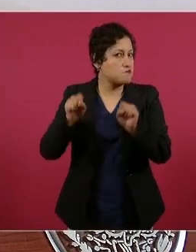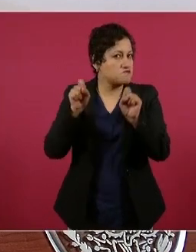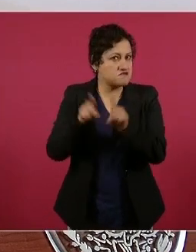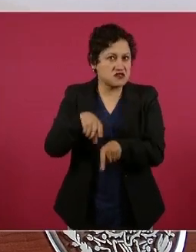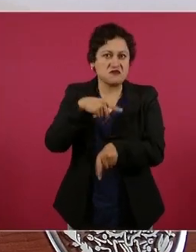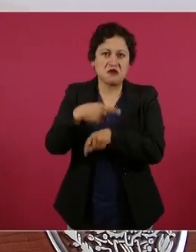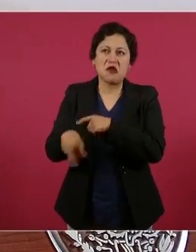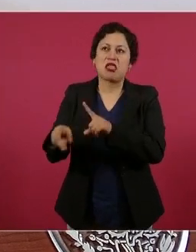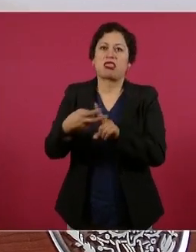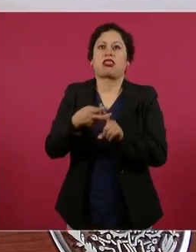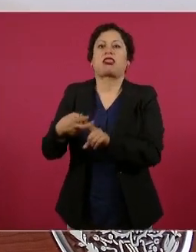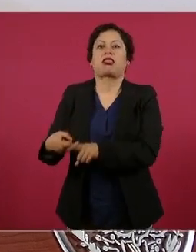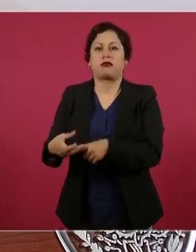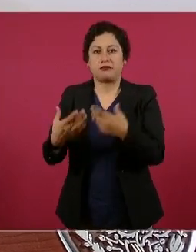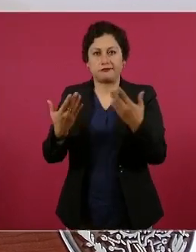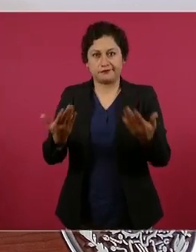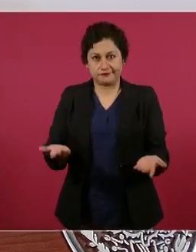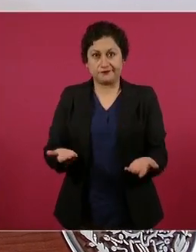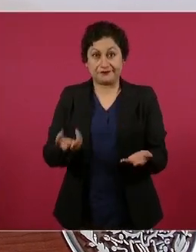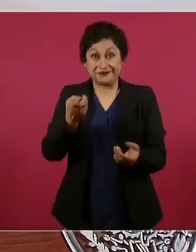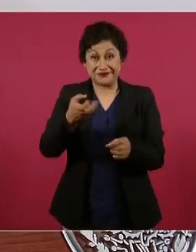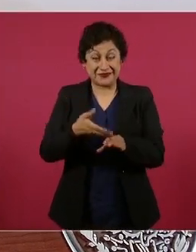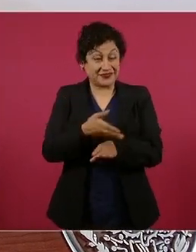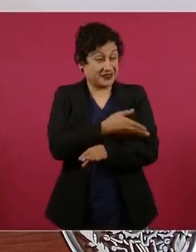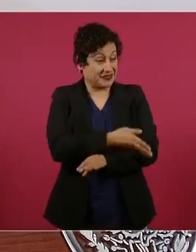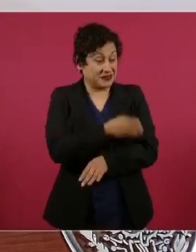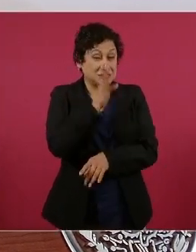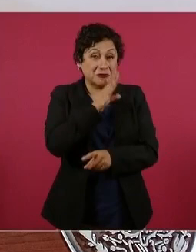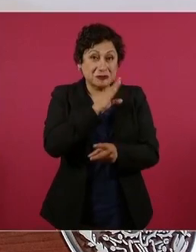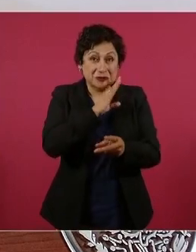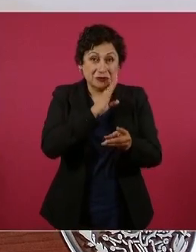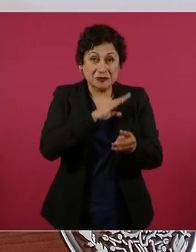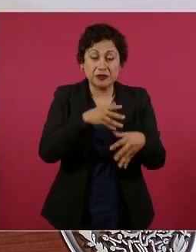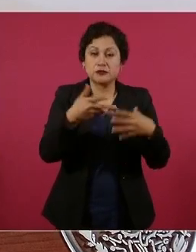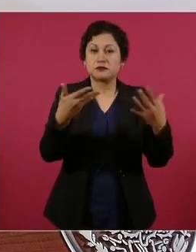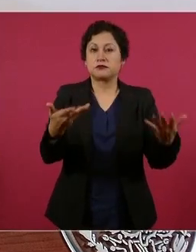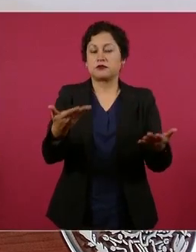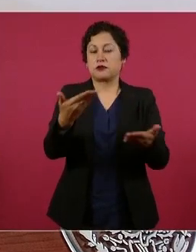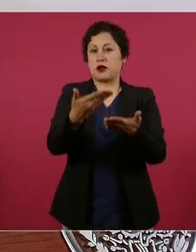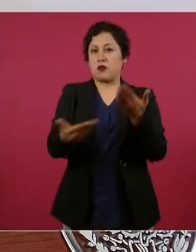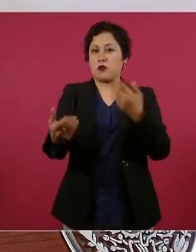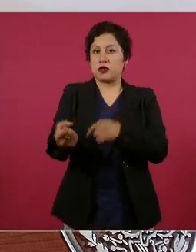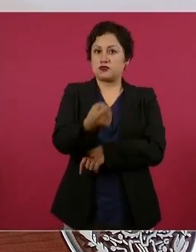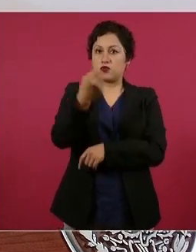Ahora no pasa eso, afortunadamente.